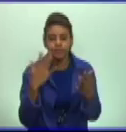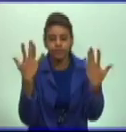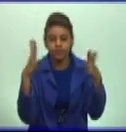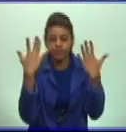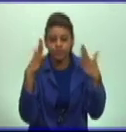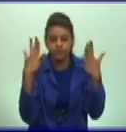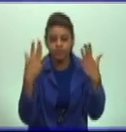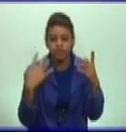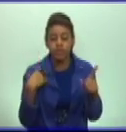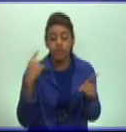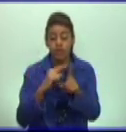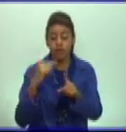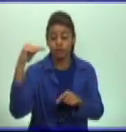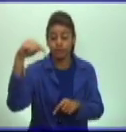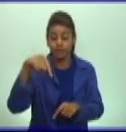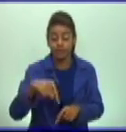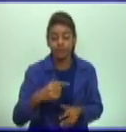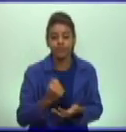y aquí,